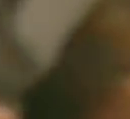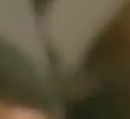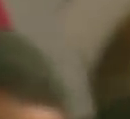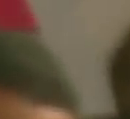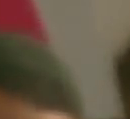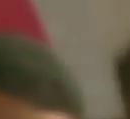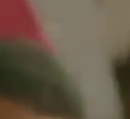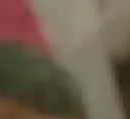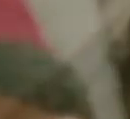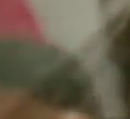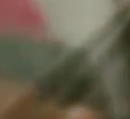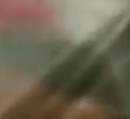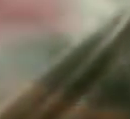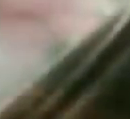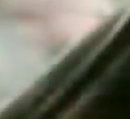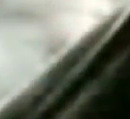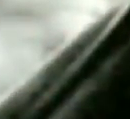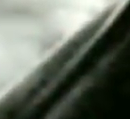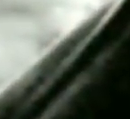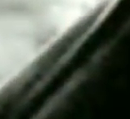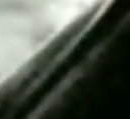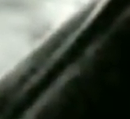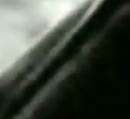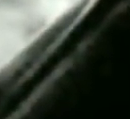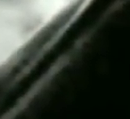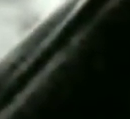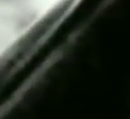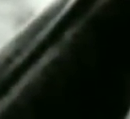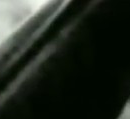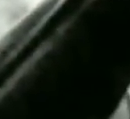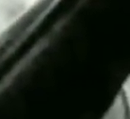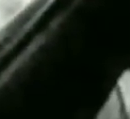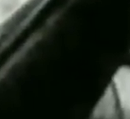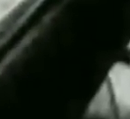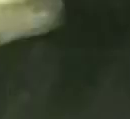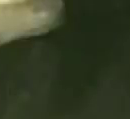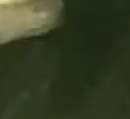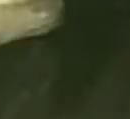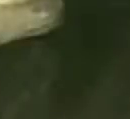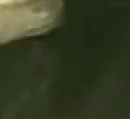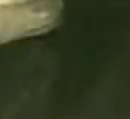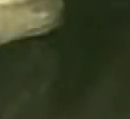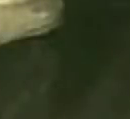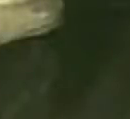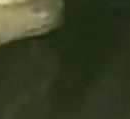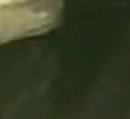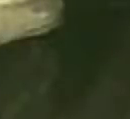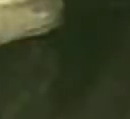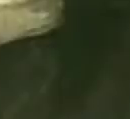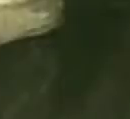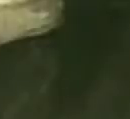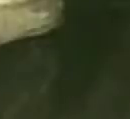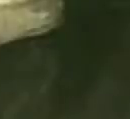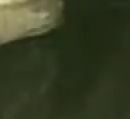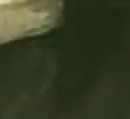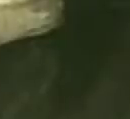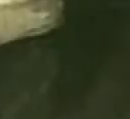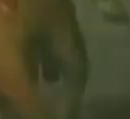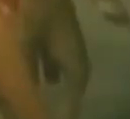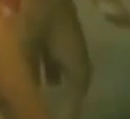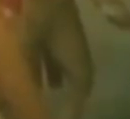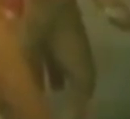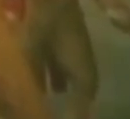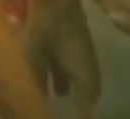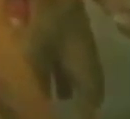de nuevo a venezuela en el tiempo en que la provincia de guayana estaba escrita adscrita al